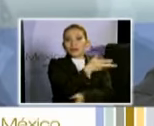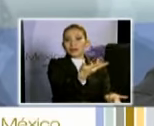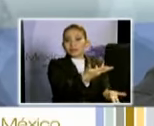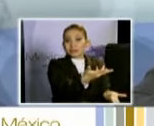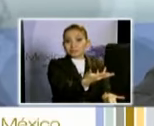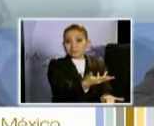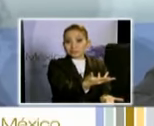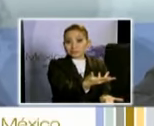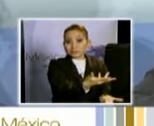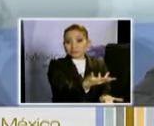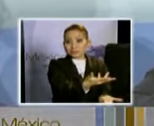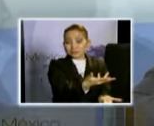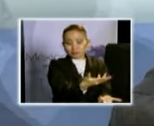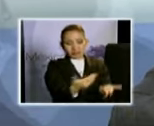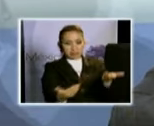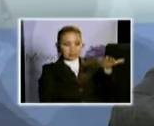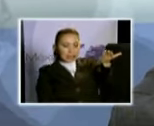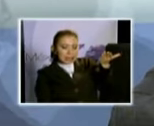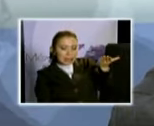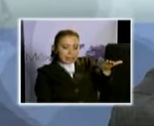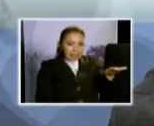privadas. Reequilibrar